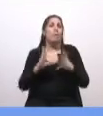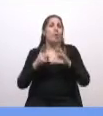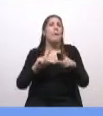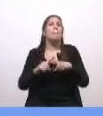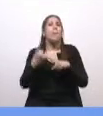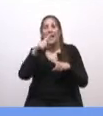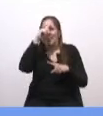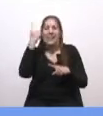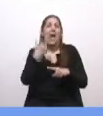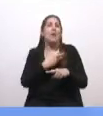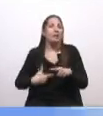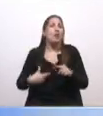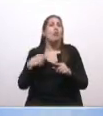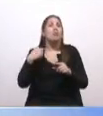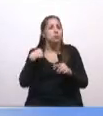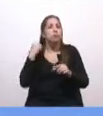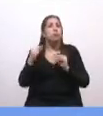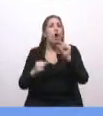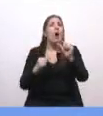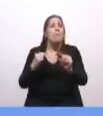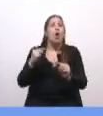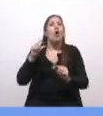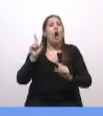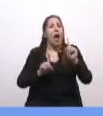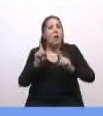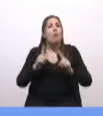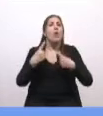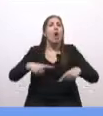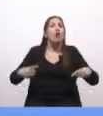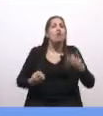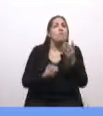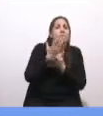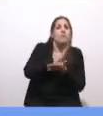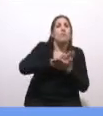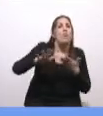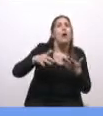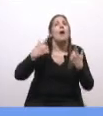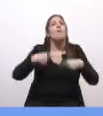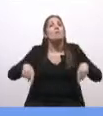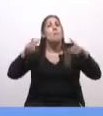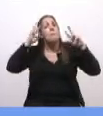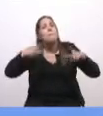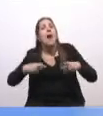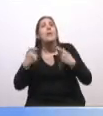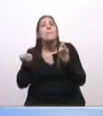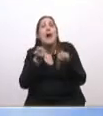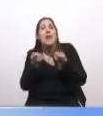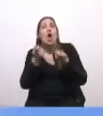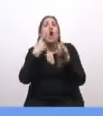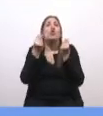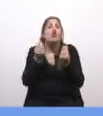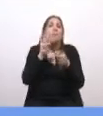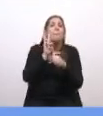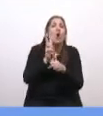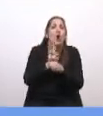de estado que fuimos de a poco y siendo haciendo algunas iniciativas dentro de las estrategias nacionales de manejo sustentable de residuos especiales